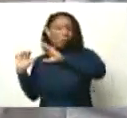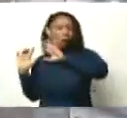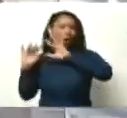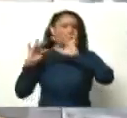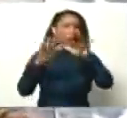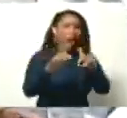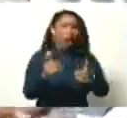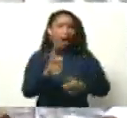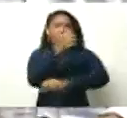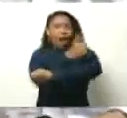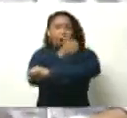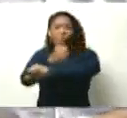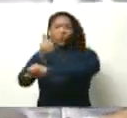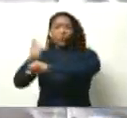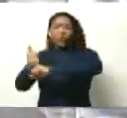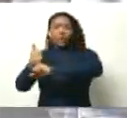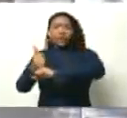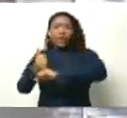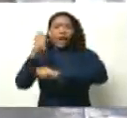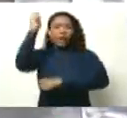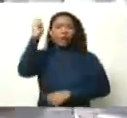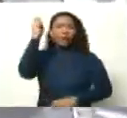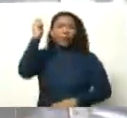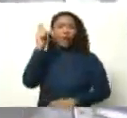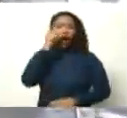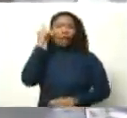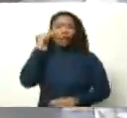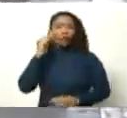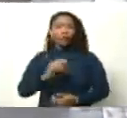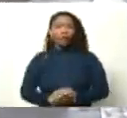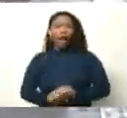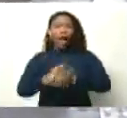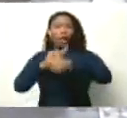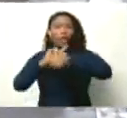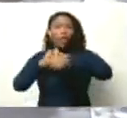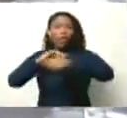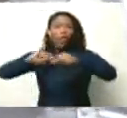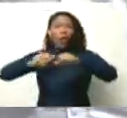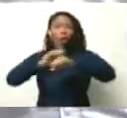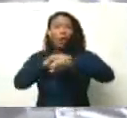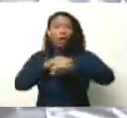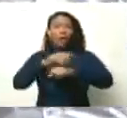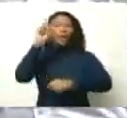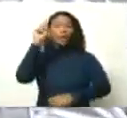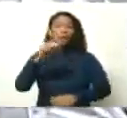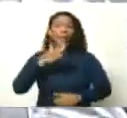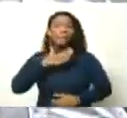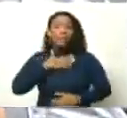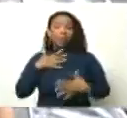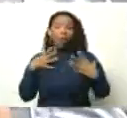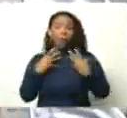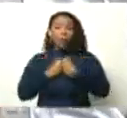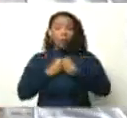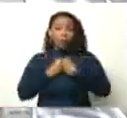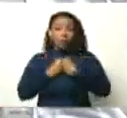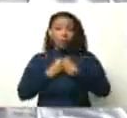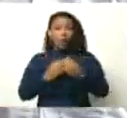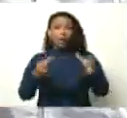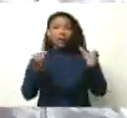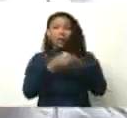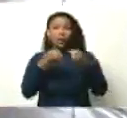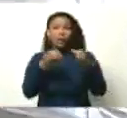las autoridades, a los diputados, al doctor Jorge Rodríguez y también a mis compañeros de la